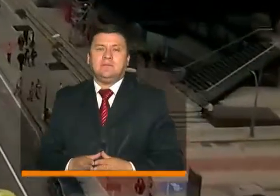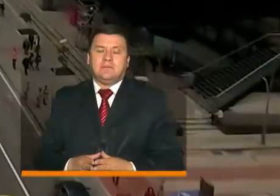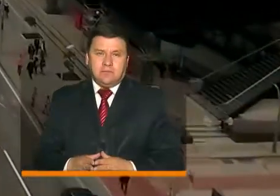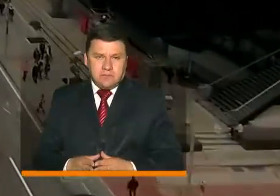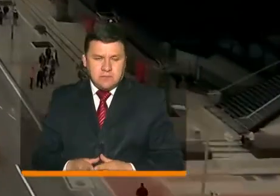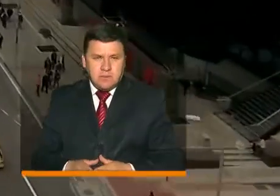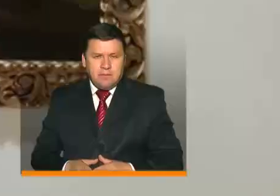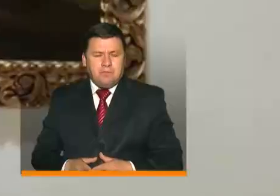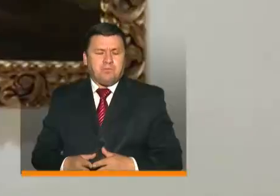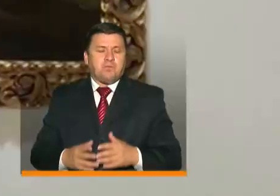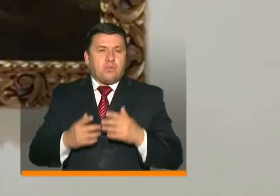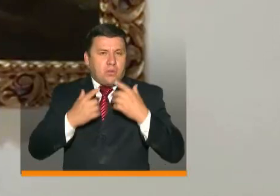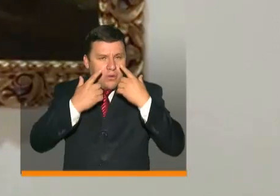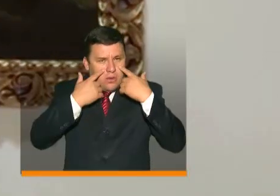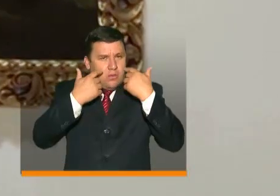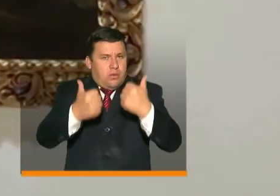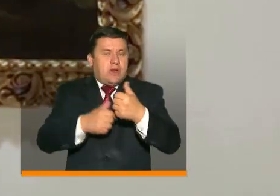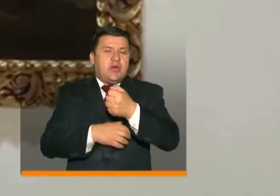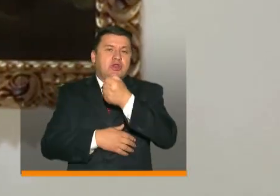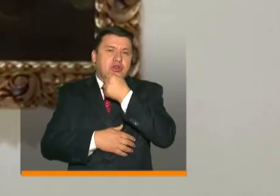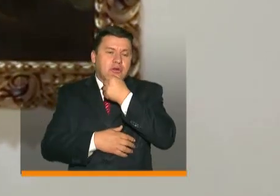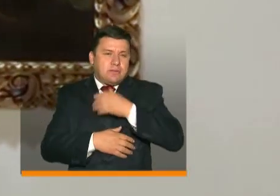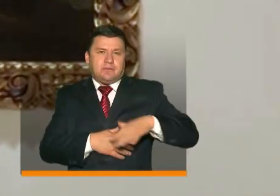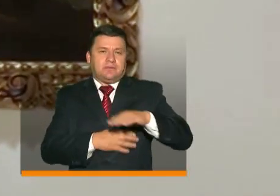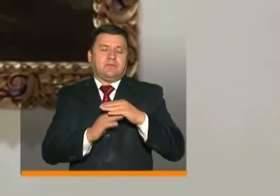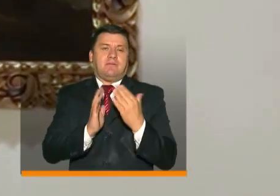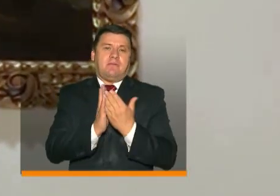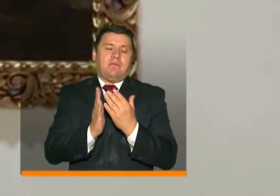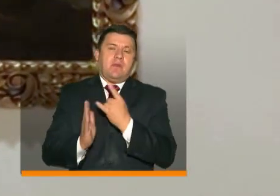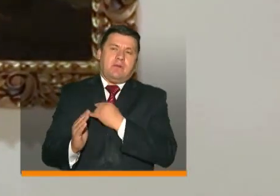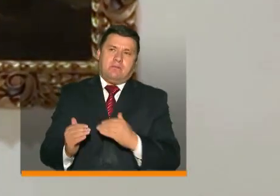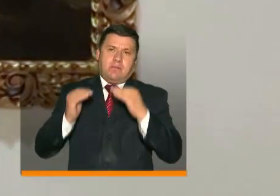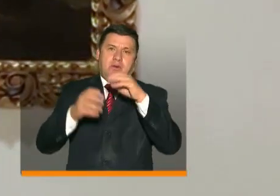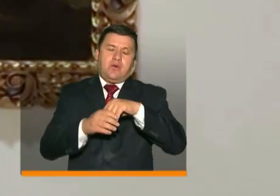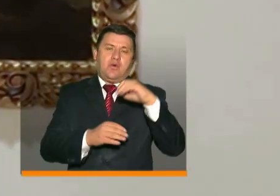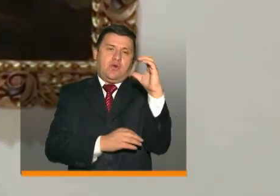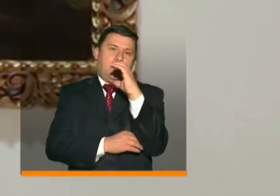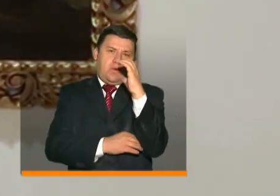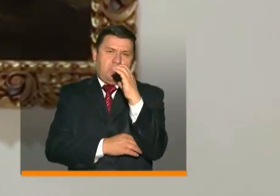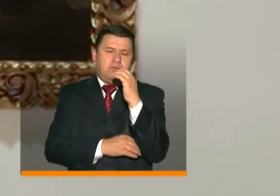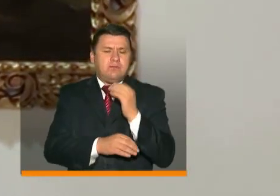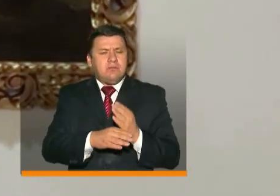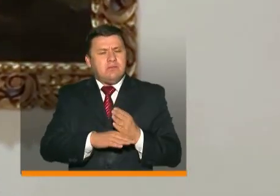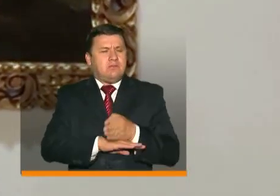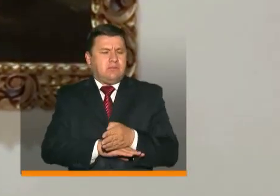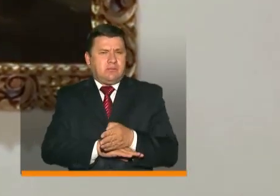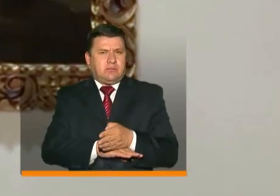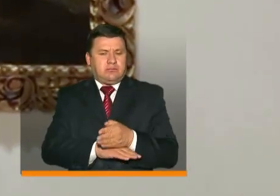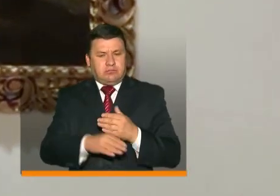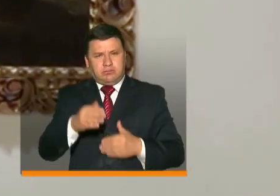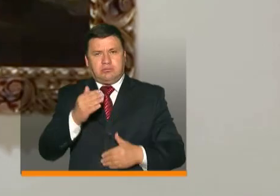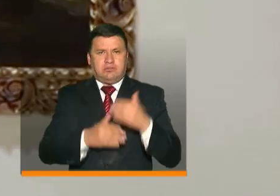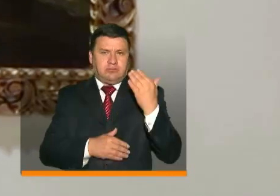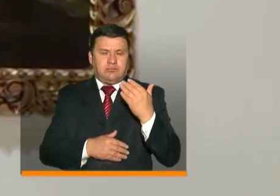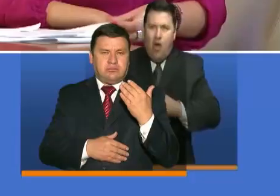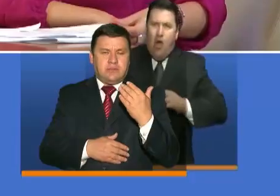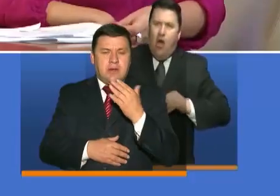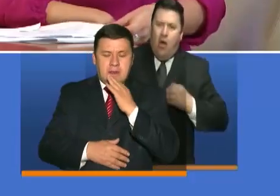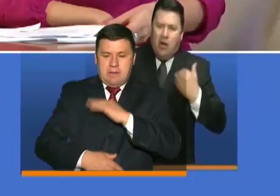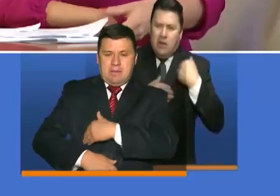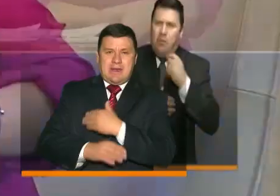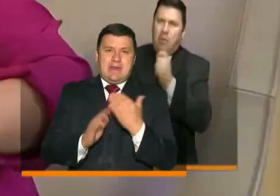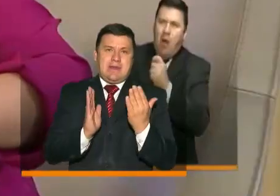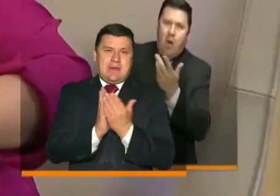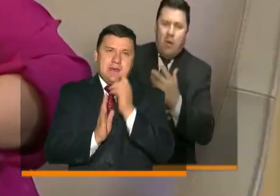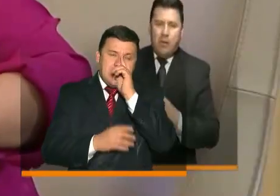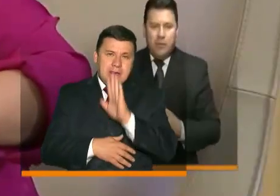Estas son buenas noticias para el sistema de educación superior colombiano, que a través de esta iniciativa del Ministerio de